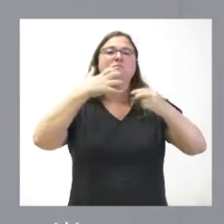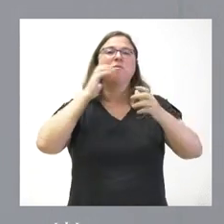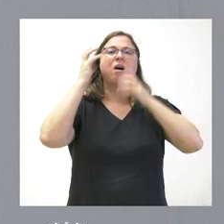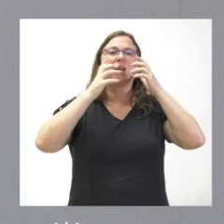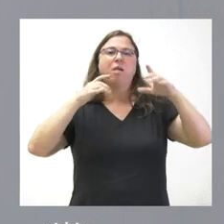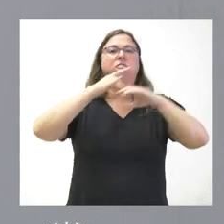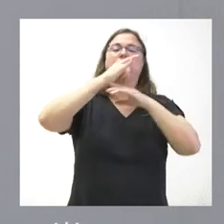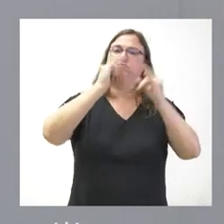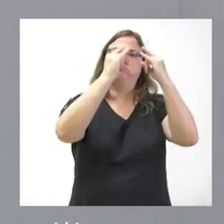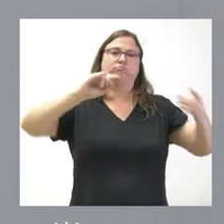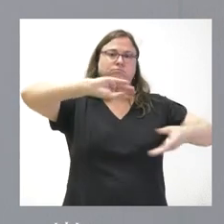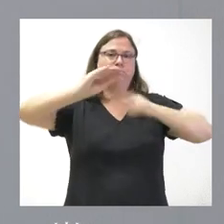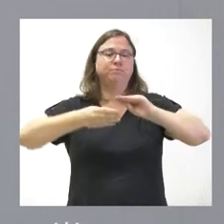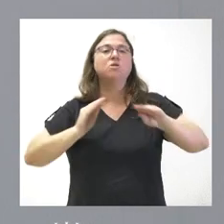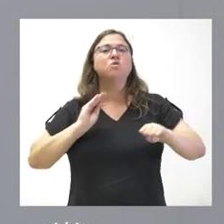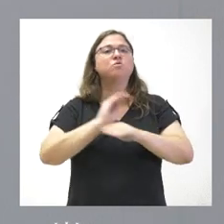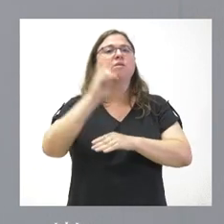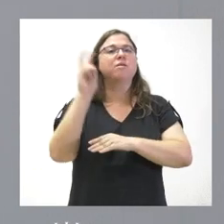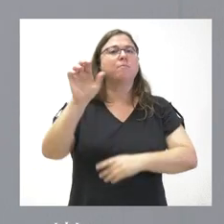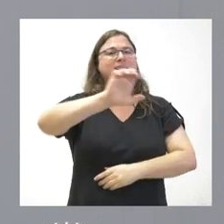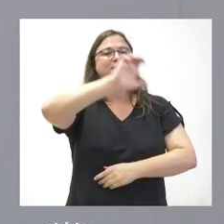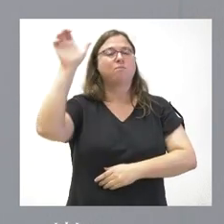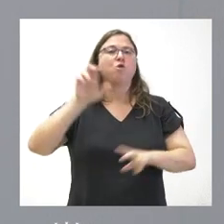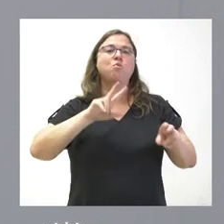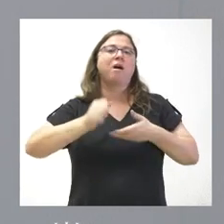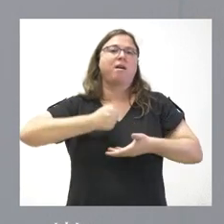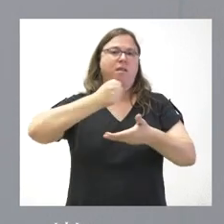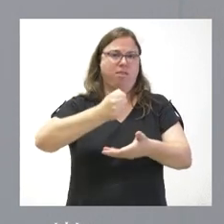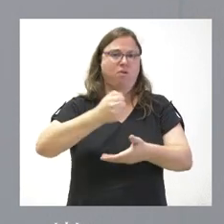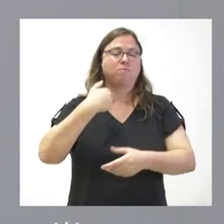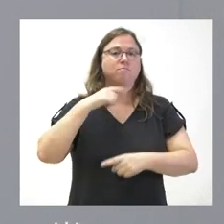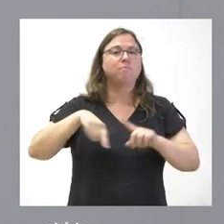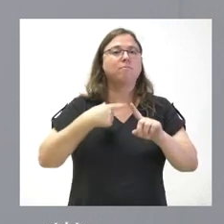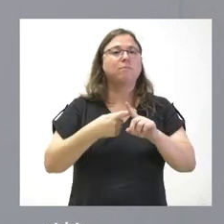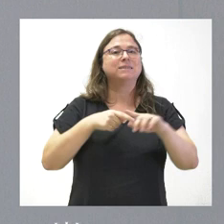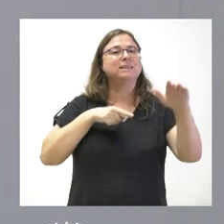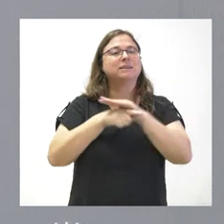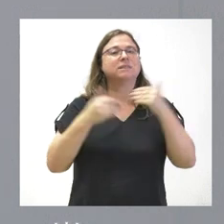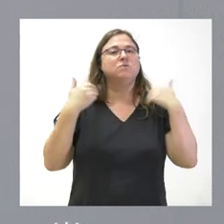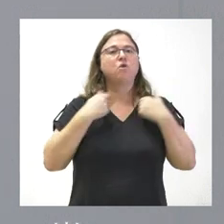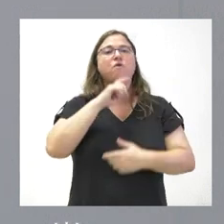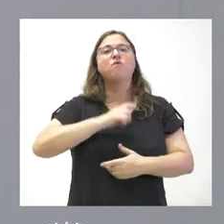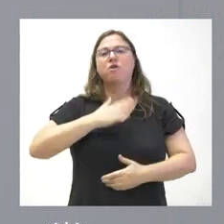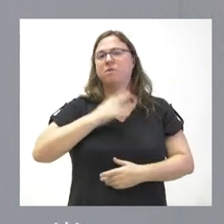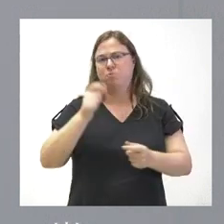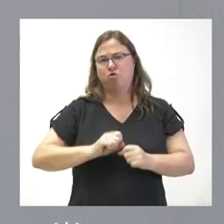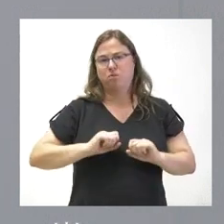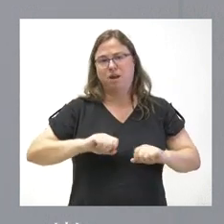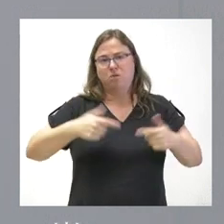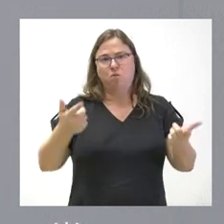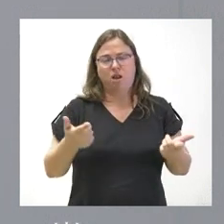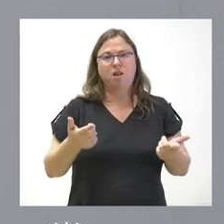financiados con fondos europeos de la nueva generación se encarga la gestión o la fundación del patrimonio natural y se